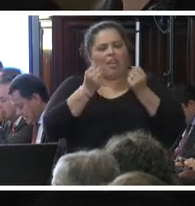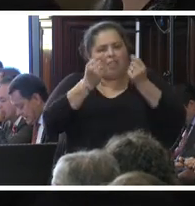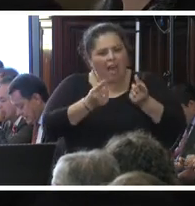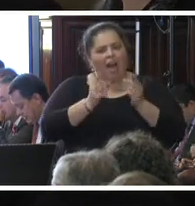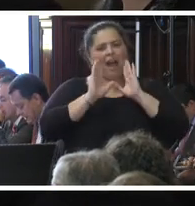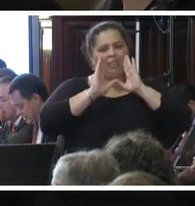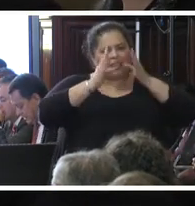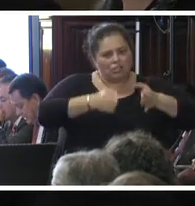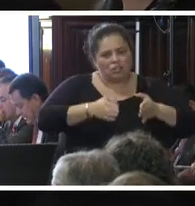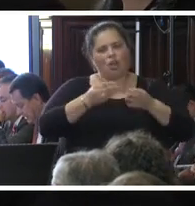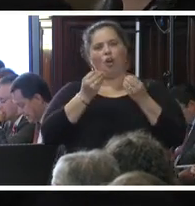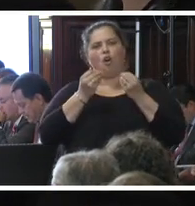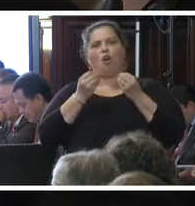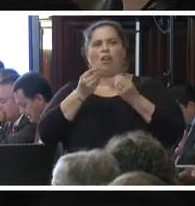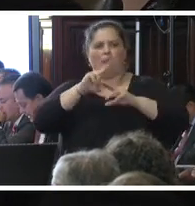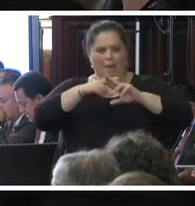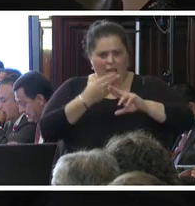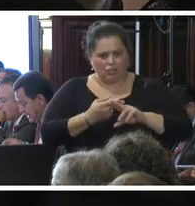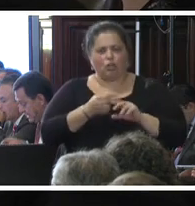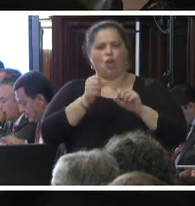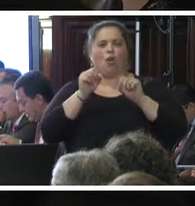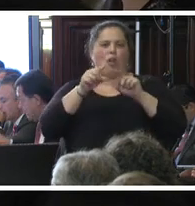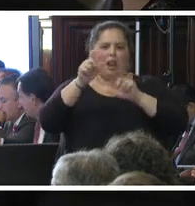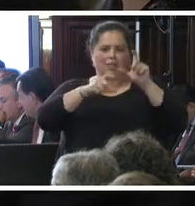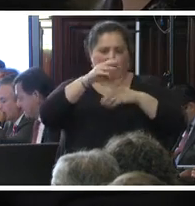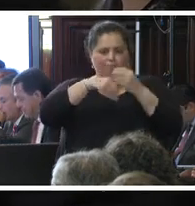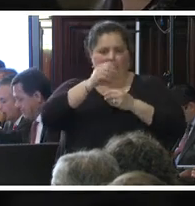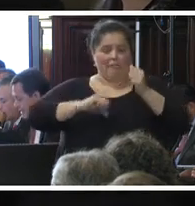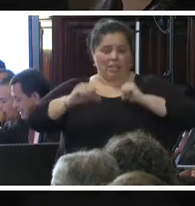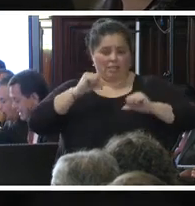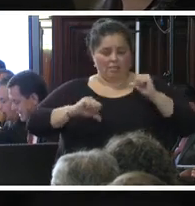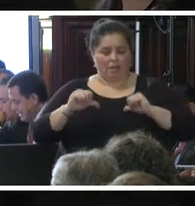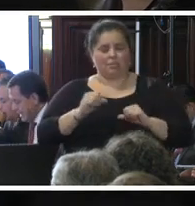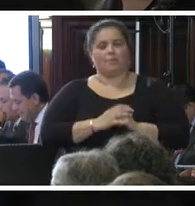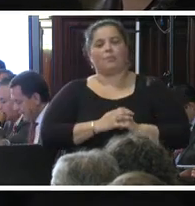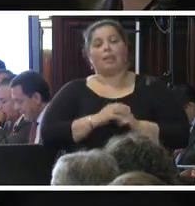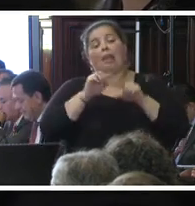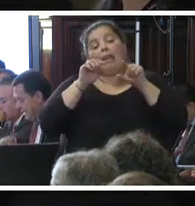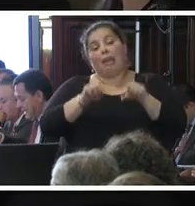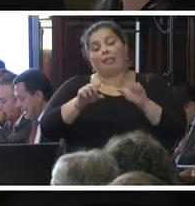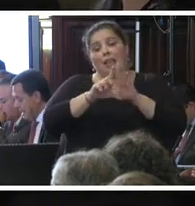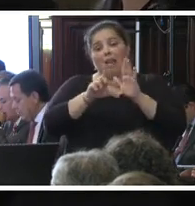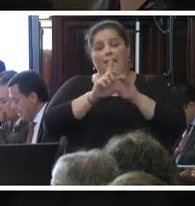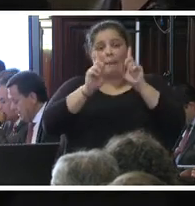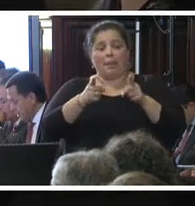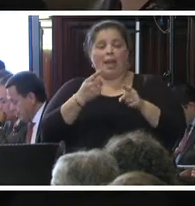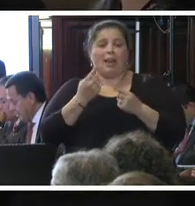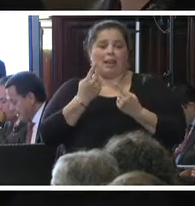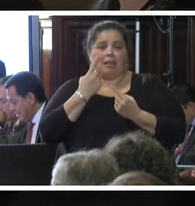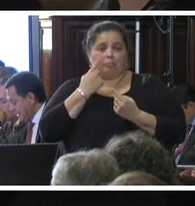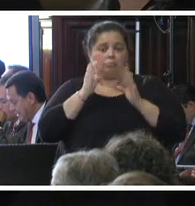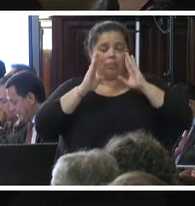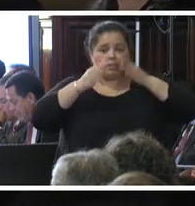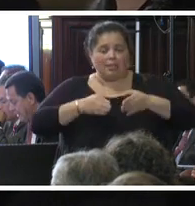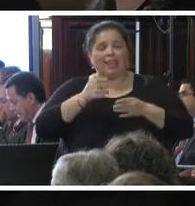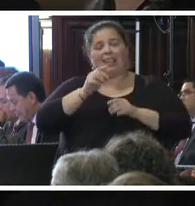ayuda, asistencia, protección integral y reparación para garantizar los derechos de las víctimas. Esta ley prevé que ninguna persona